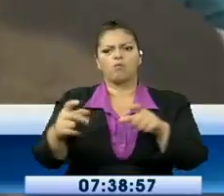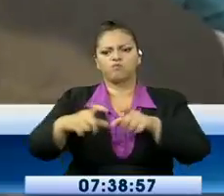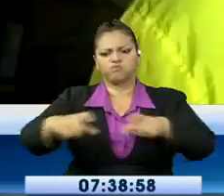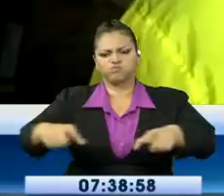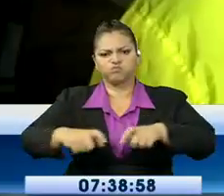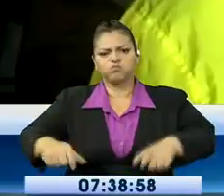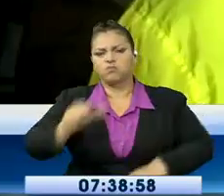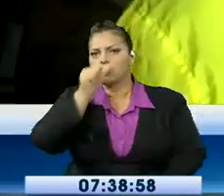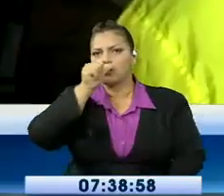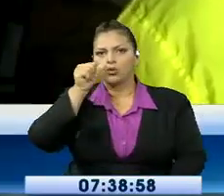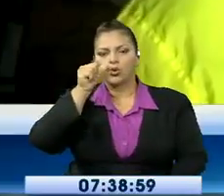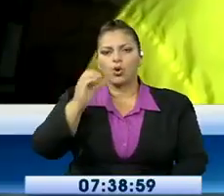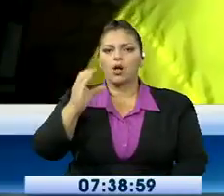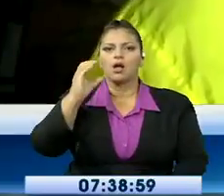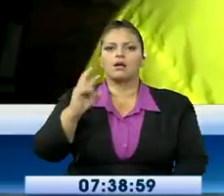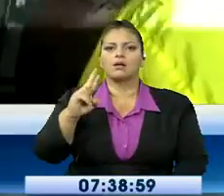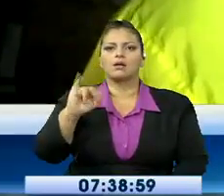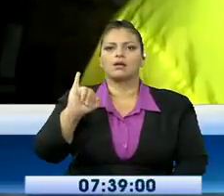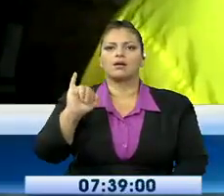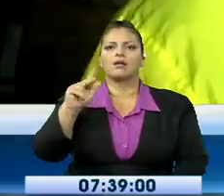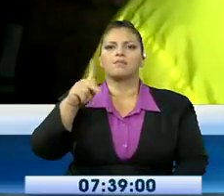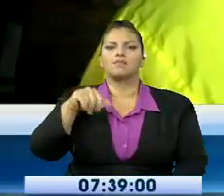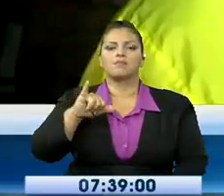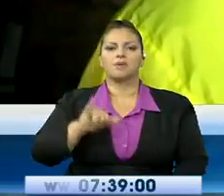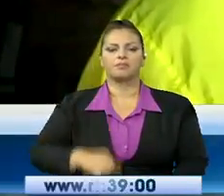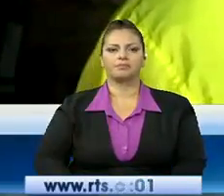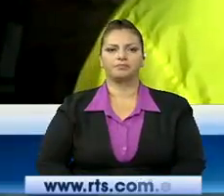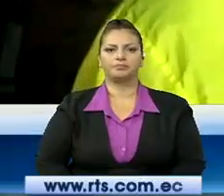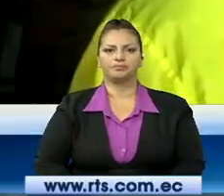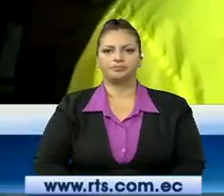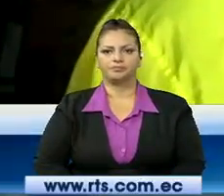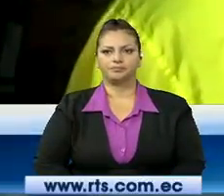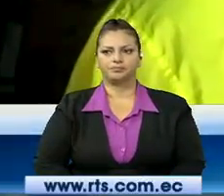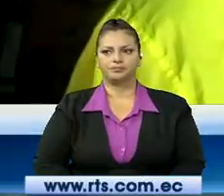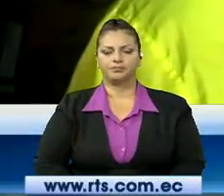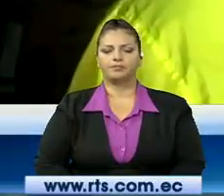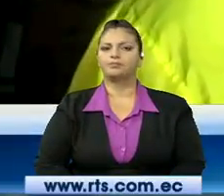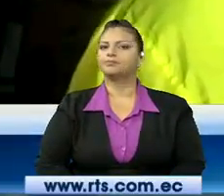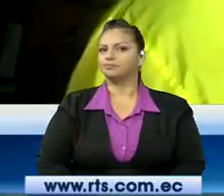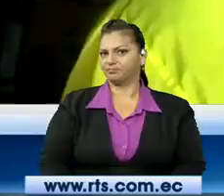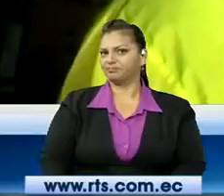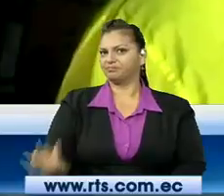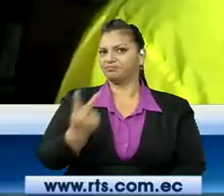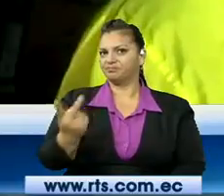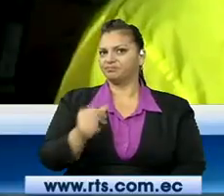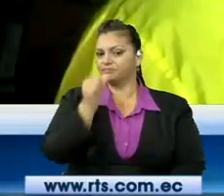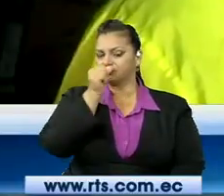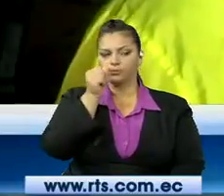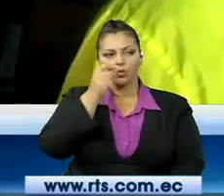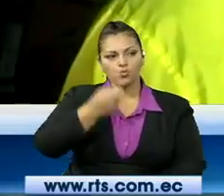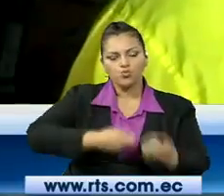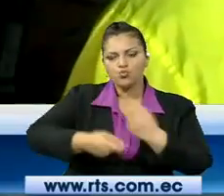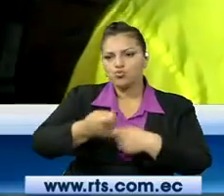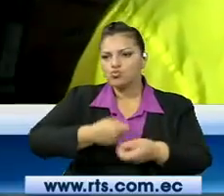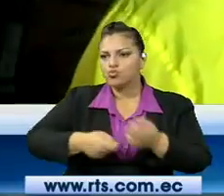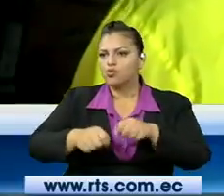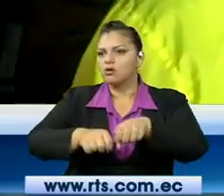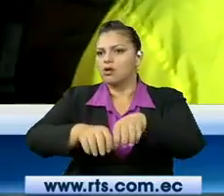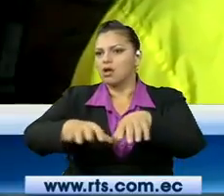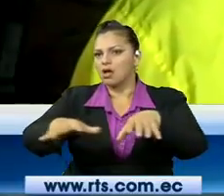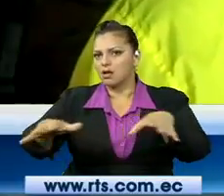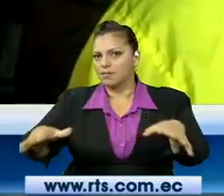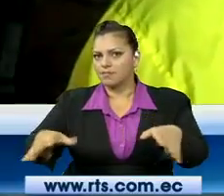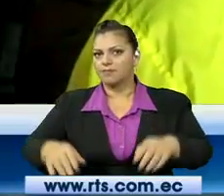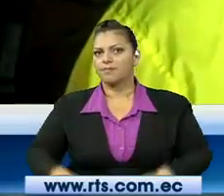creepy. Ha sido un operativo dirigido a evitar el tráfico para consumo interno, evitar que la droga sea distribuida, expendida a